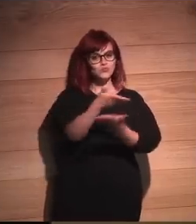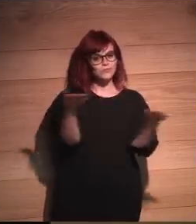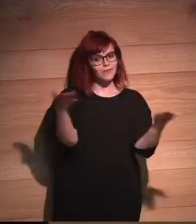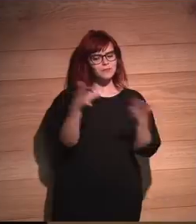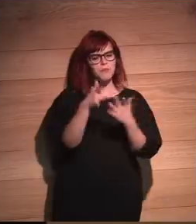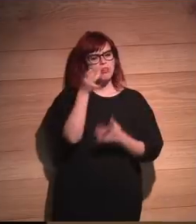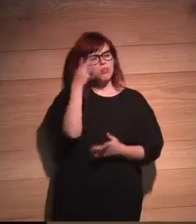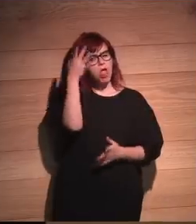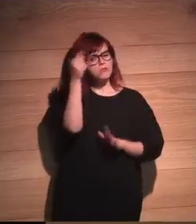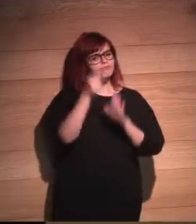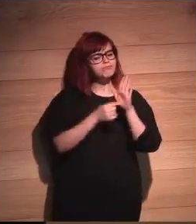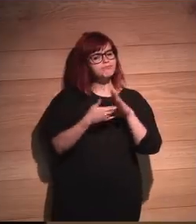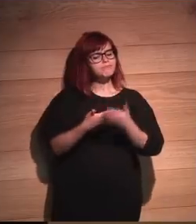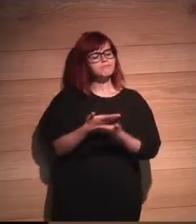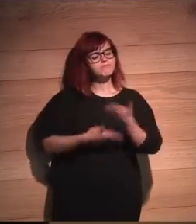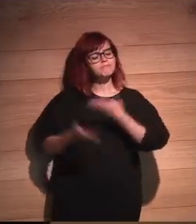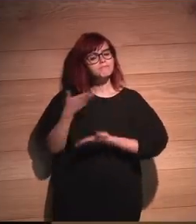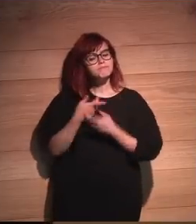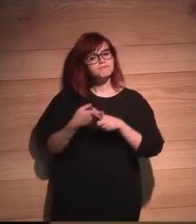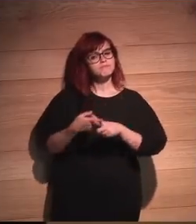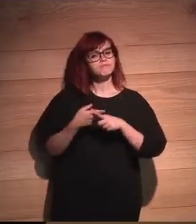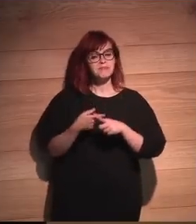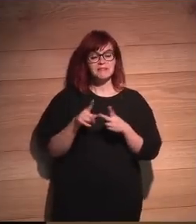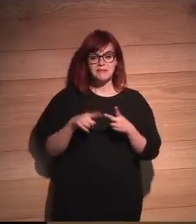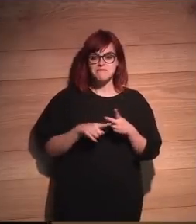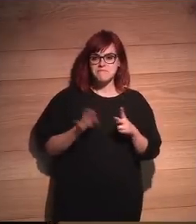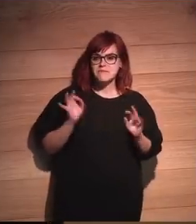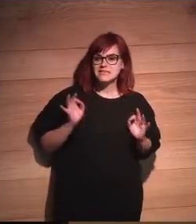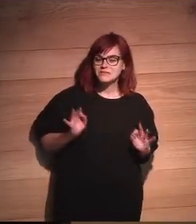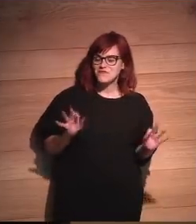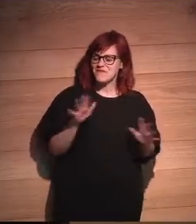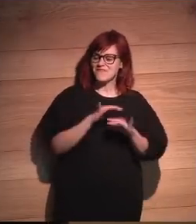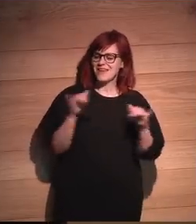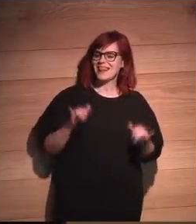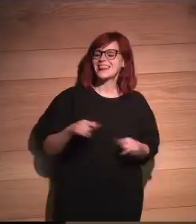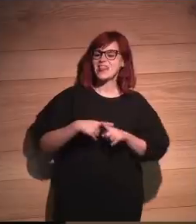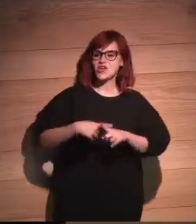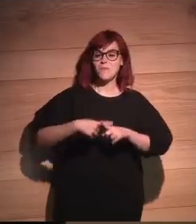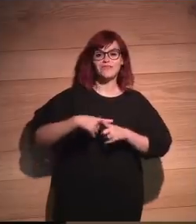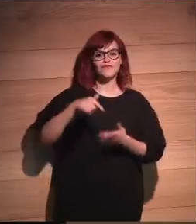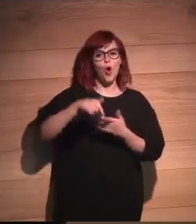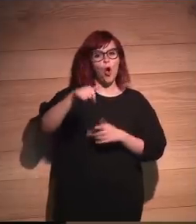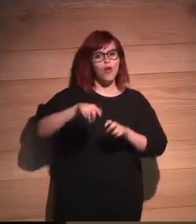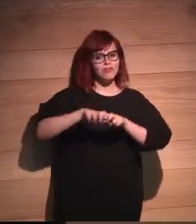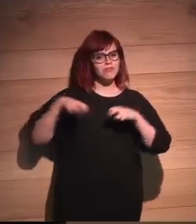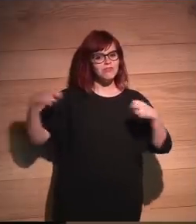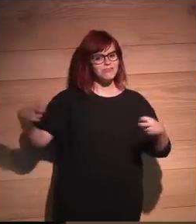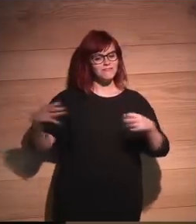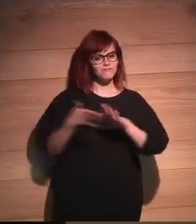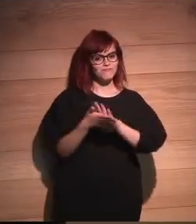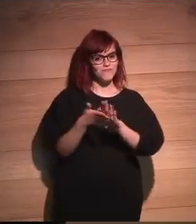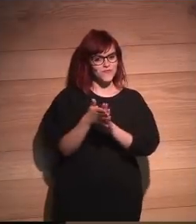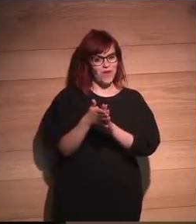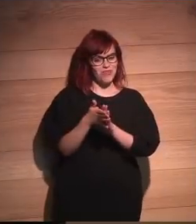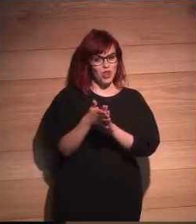ideas y también, y muy especialmente, y esto me hace especialmente feliz, compartir hoy mesa pues con